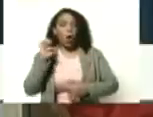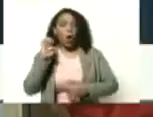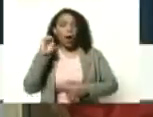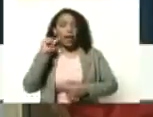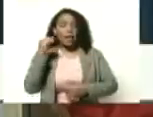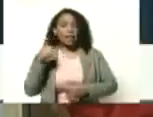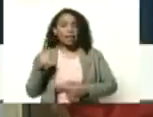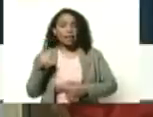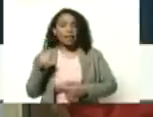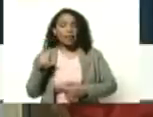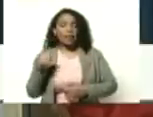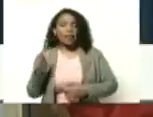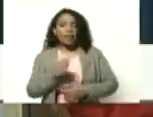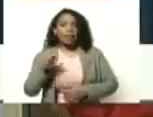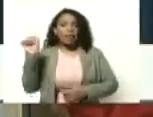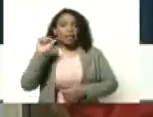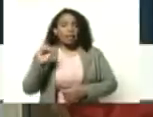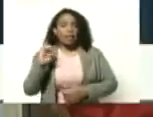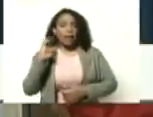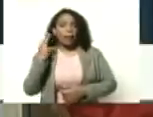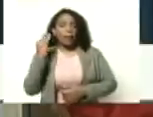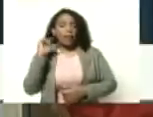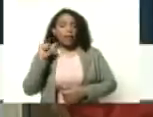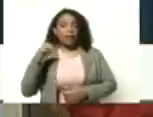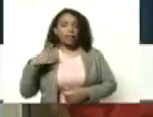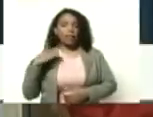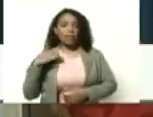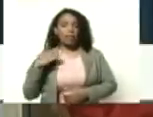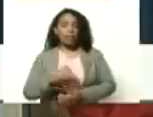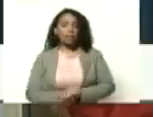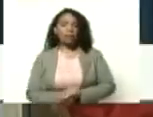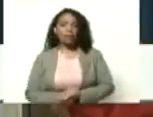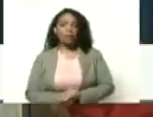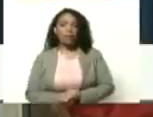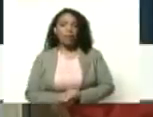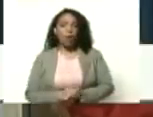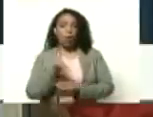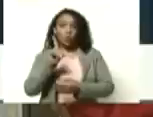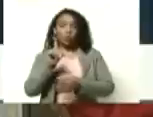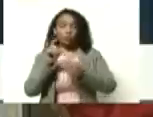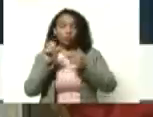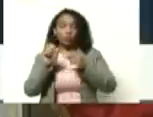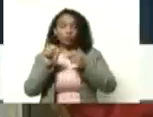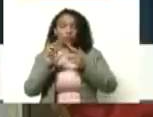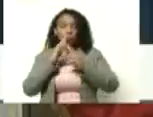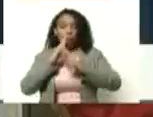6 etc una un desenlace